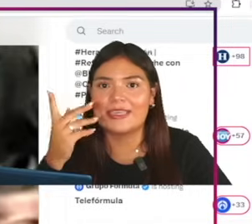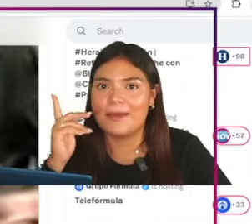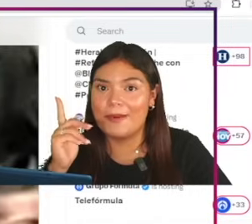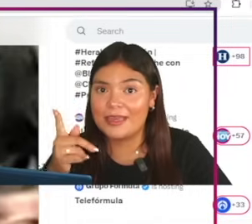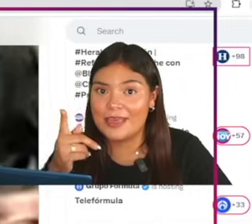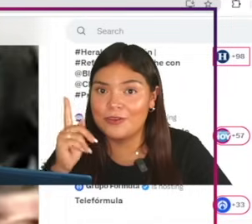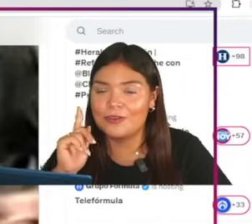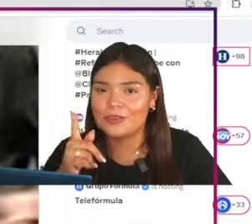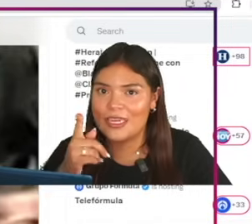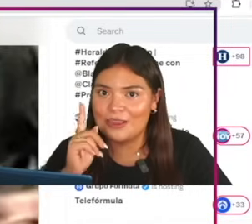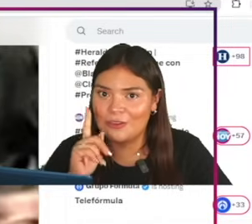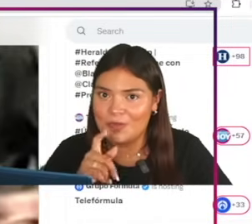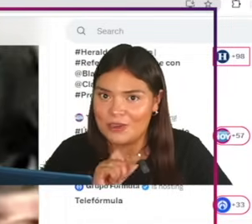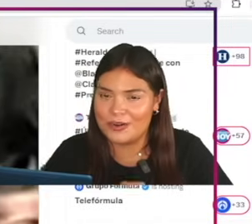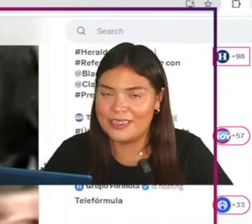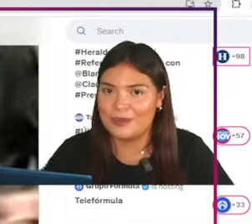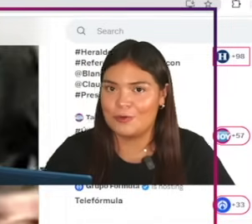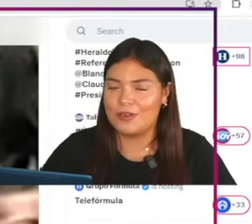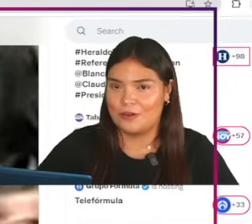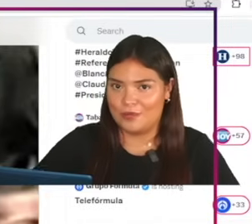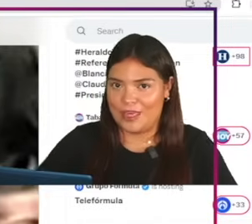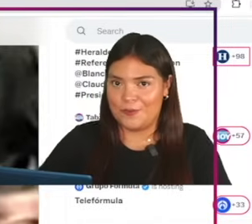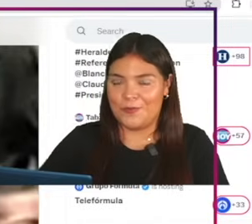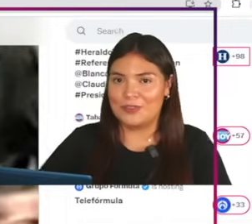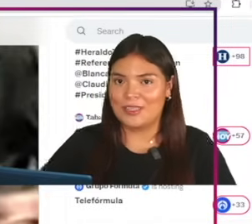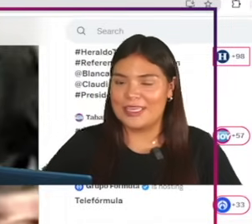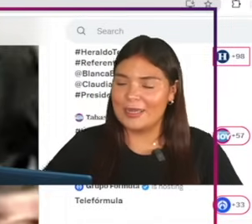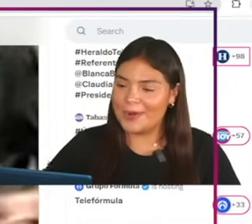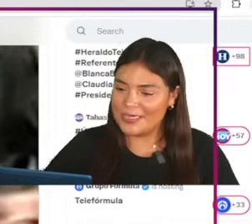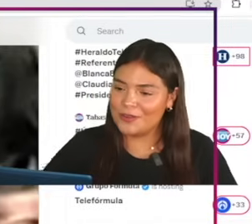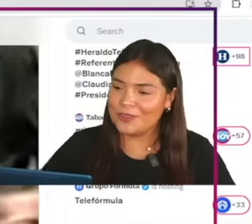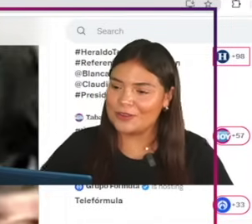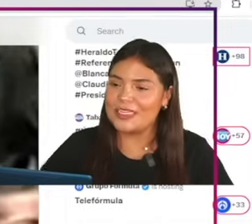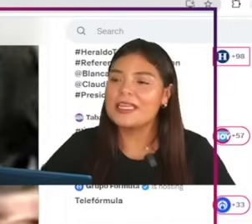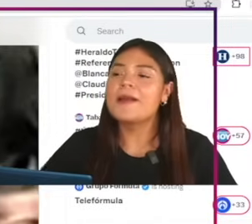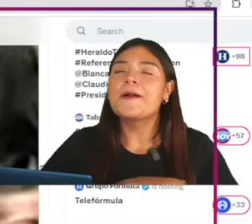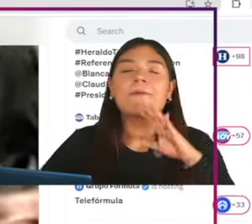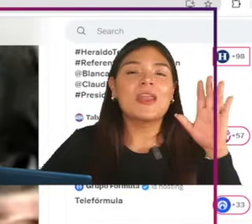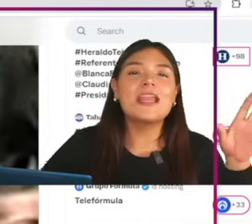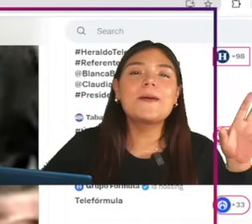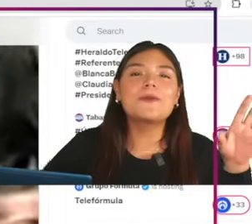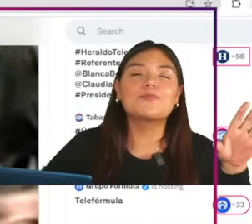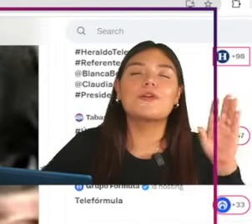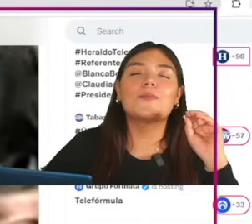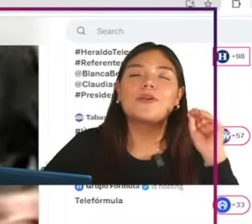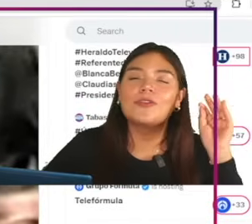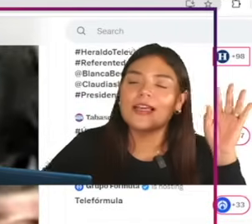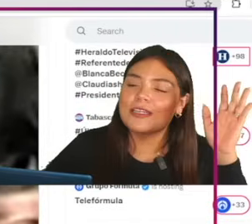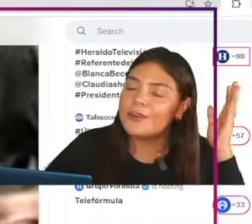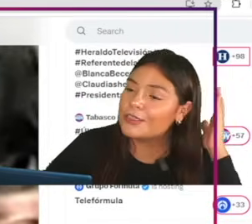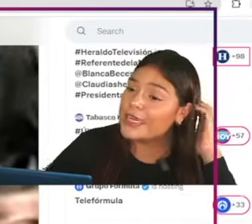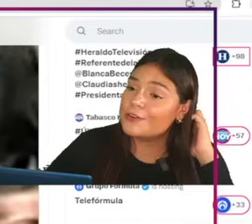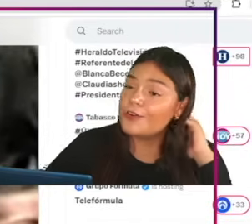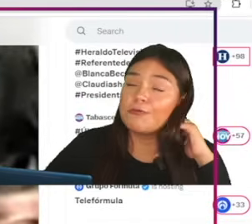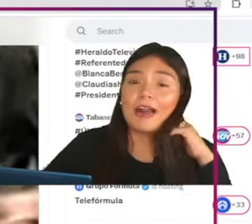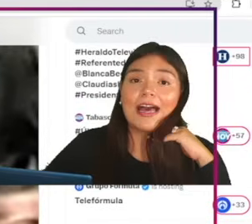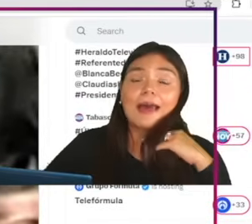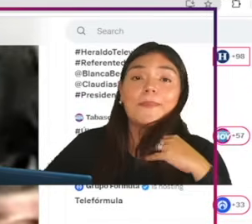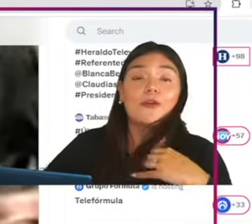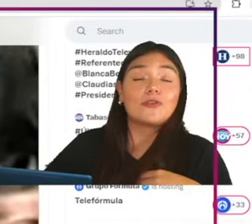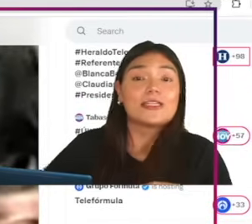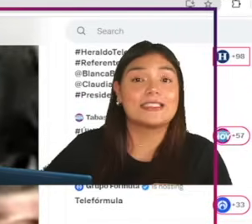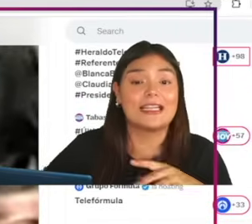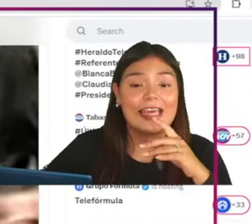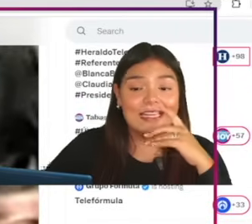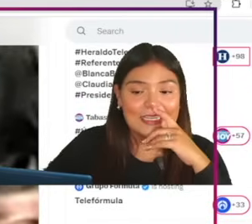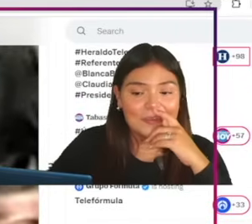piña se le perdieron 200 millones de uno de los fideicomisos que desapareció Entonces ella pues por lo pronto ya se fue ya se fue cuajada